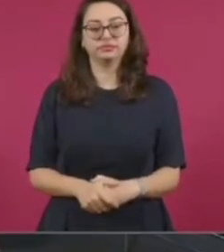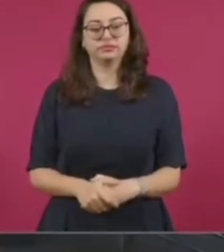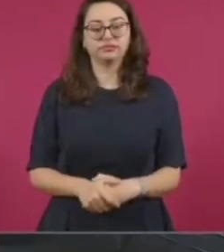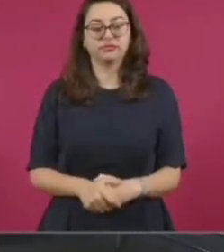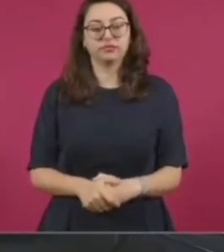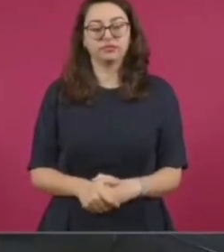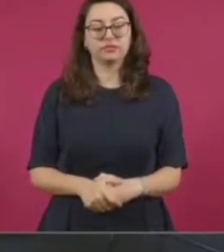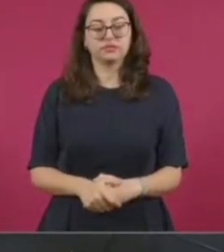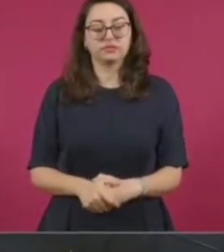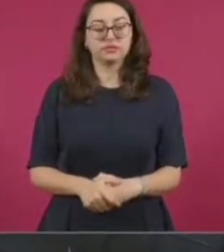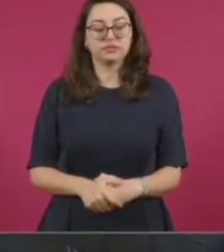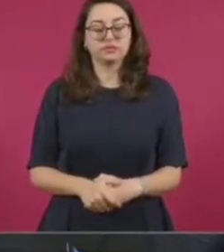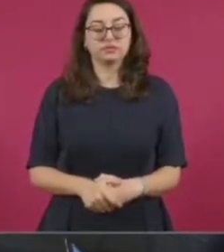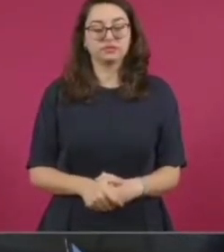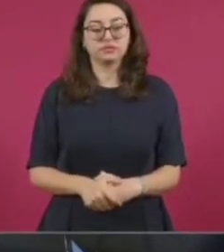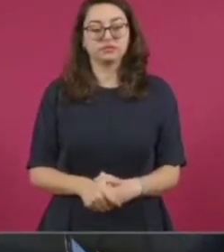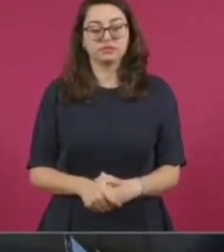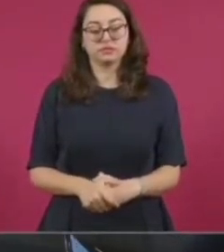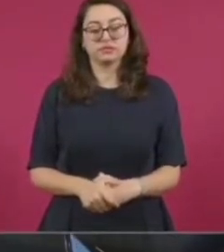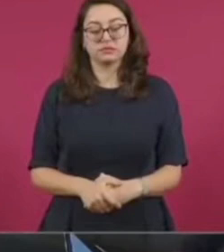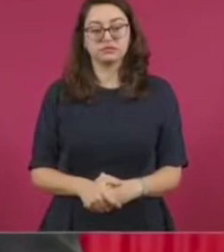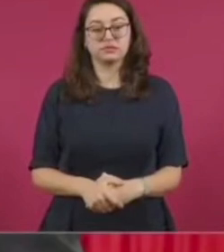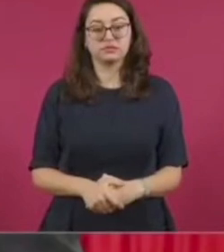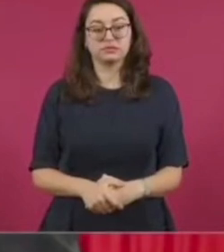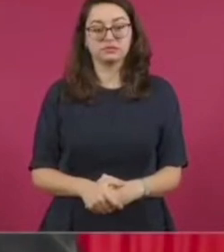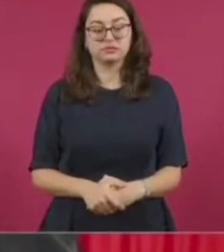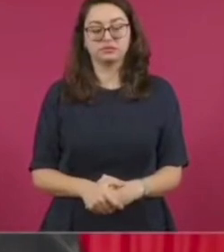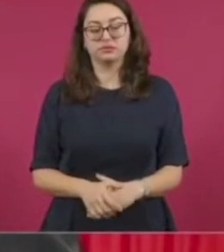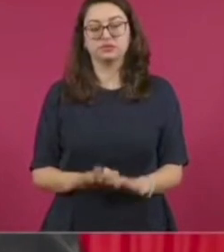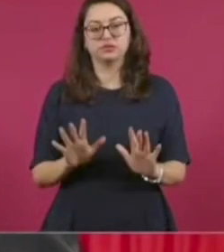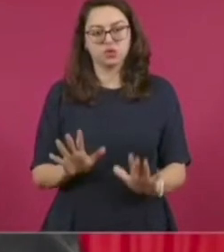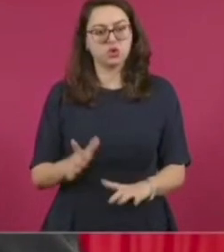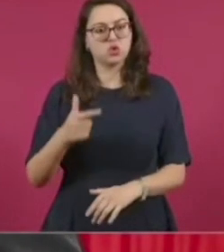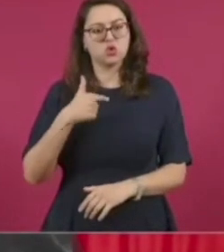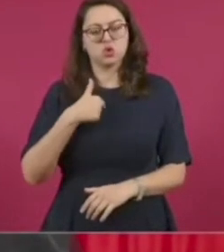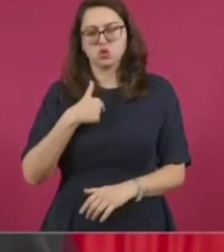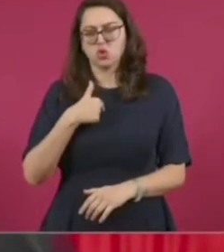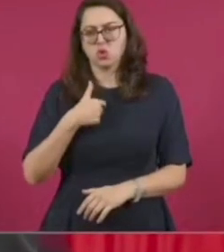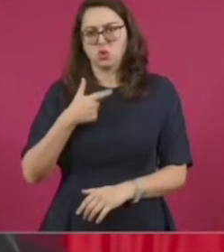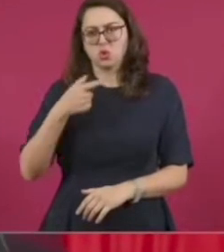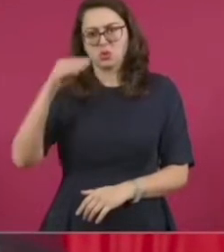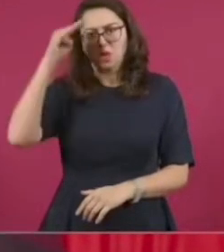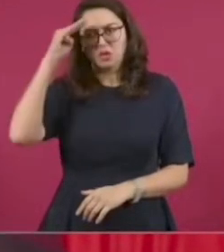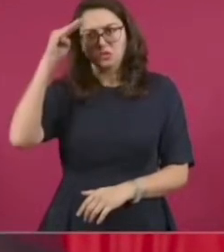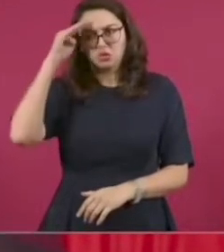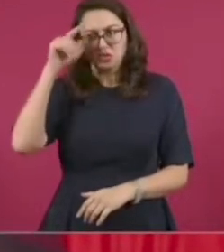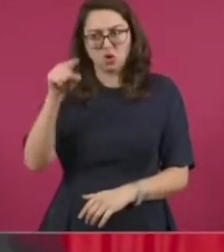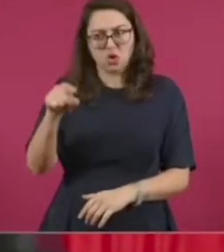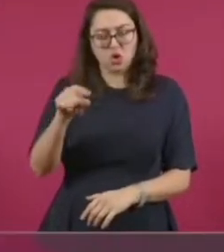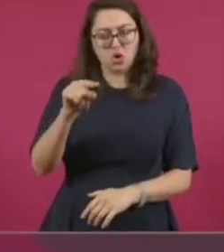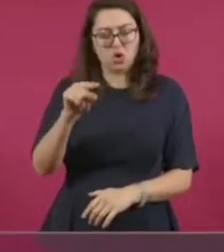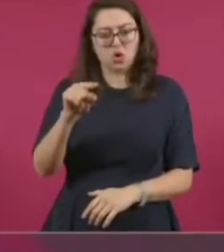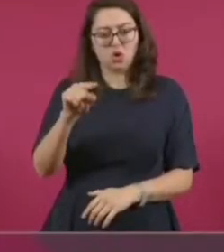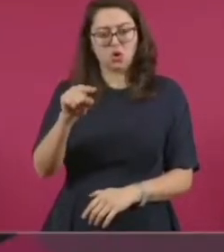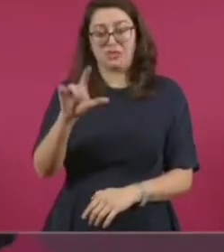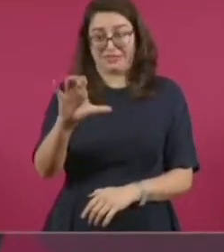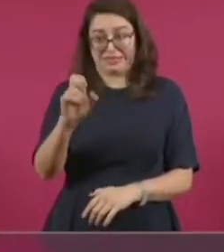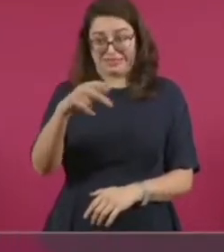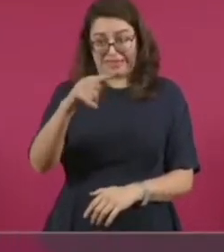Sí, con todos. Y además, no generalizar, porque no es la coordinadora, es que hay